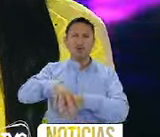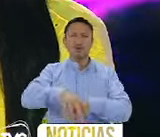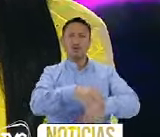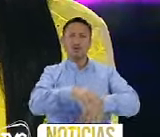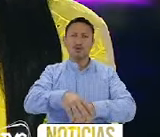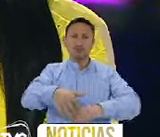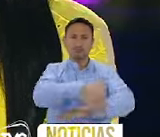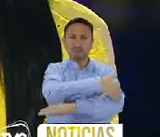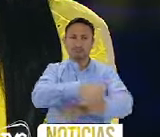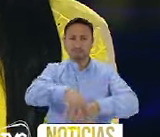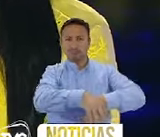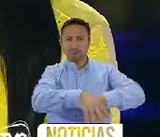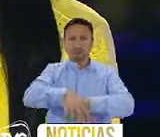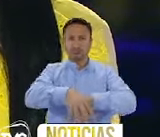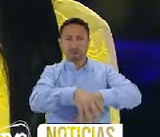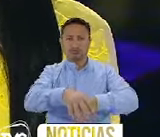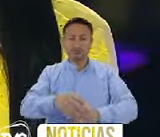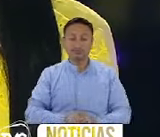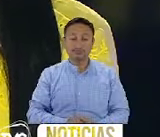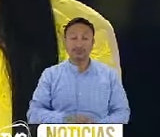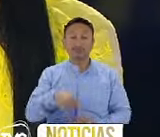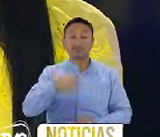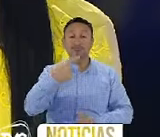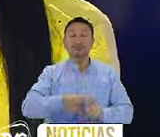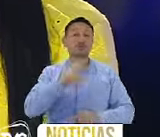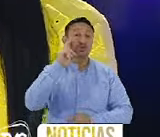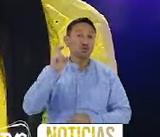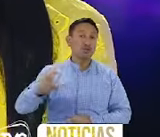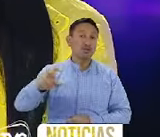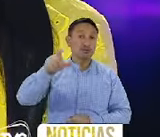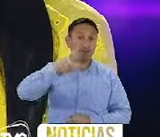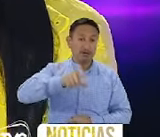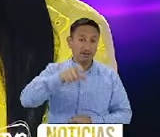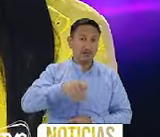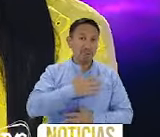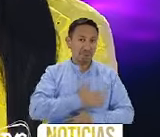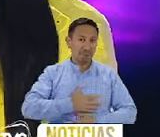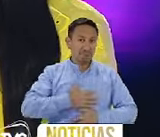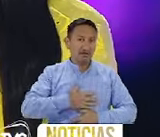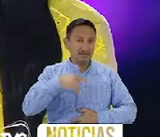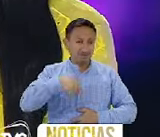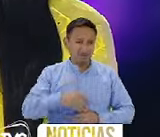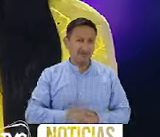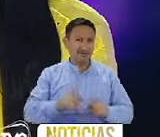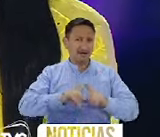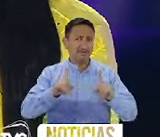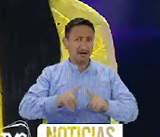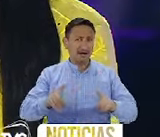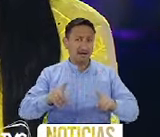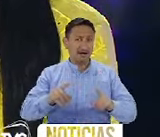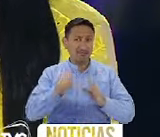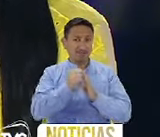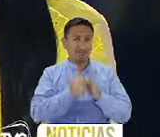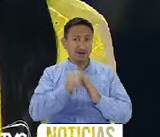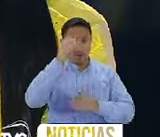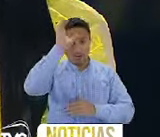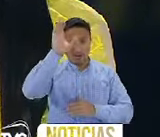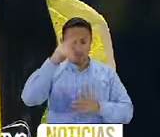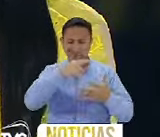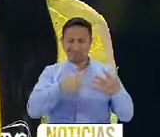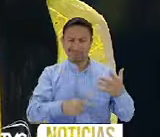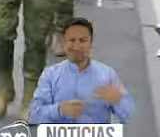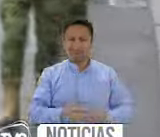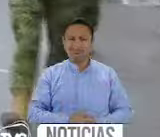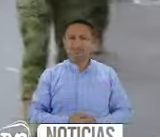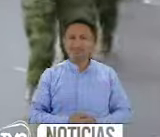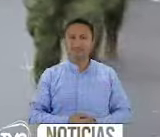calles. Este mes, turistas y locales podrán disfrutar de una variada agenda cultural.